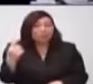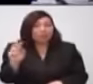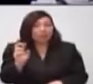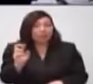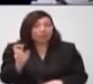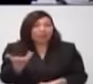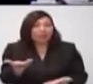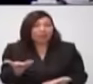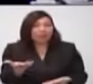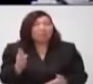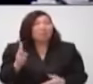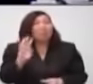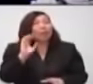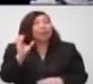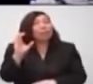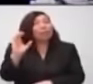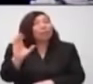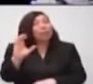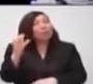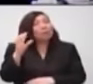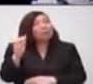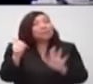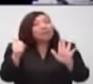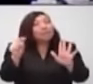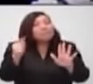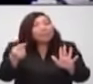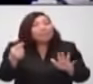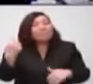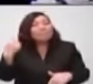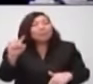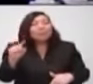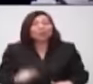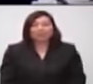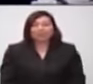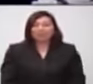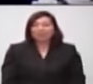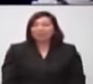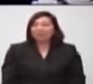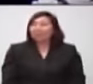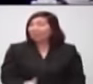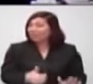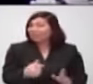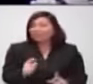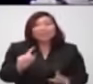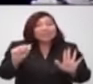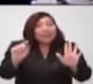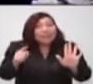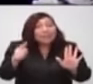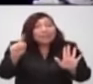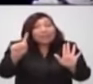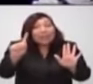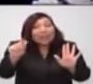dólares, la de Bogotá es 6 mil millones. O sea, no es 600 millones, 6 mil